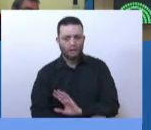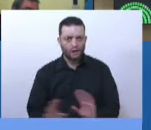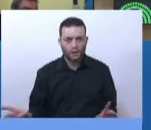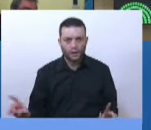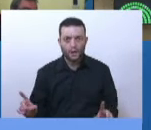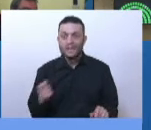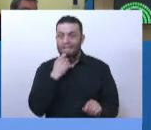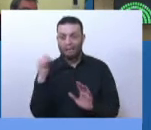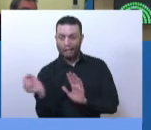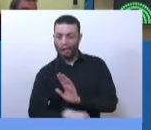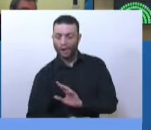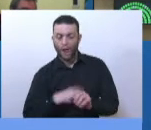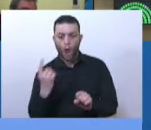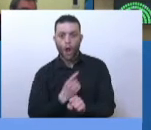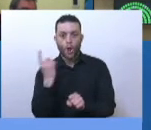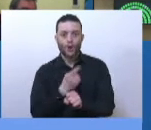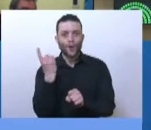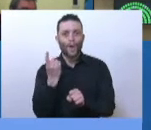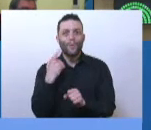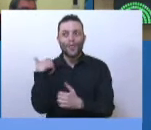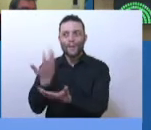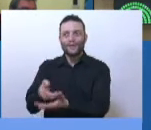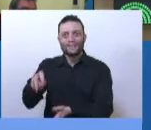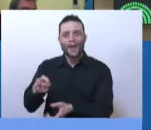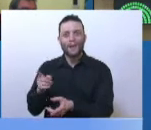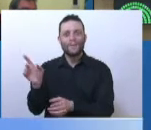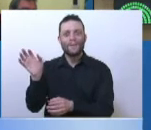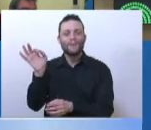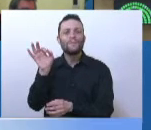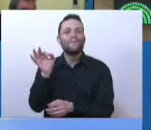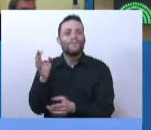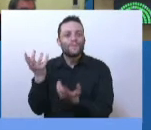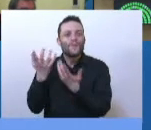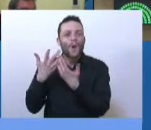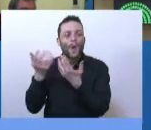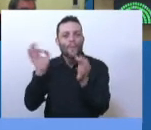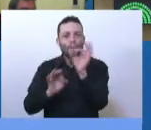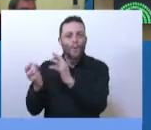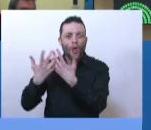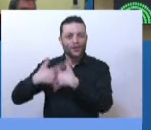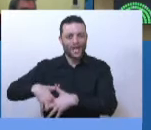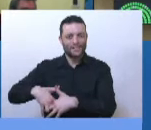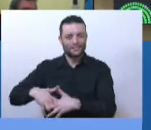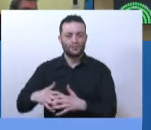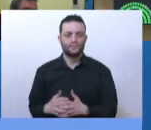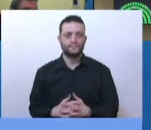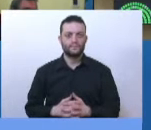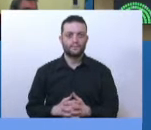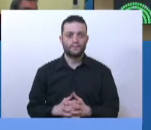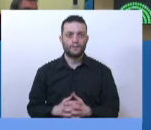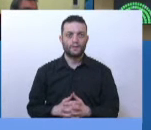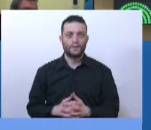no podían tratar este proyecto, porque así lo establece la Constitución Nacional. Entonces, el